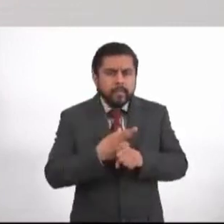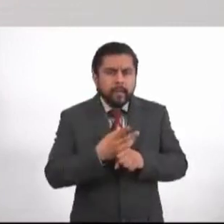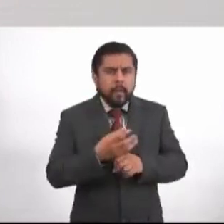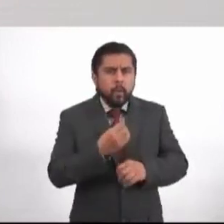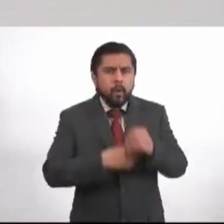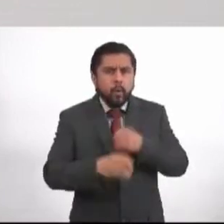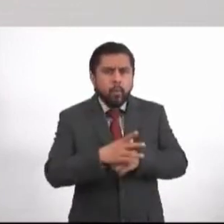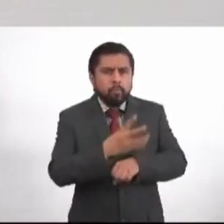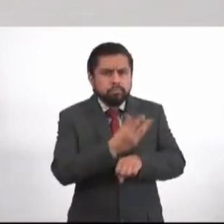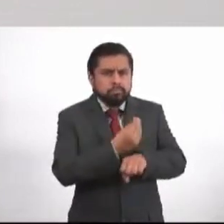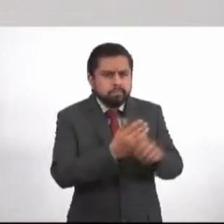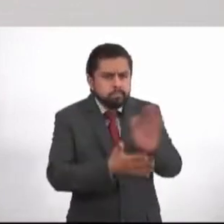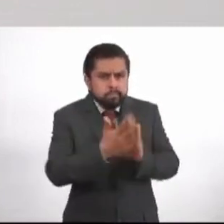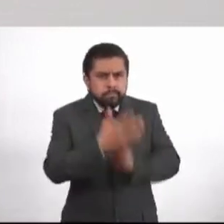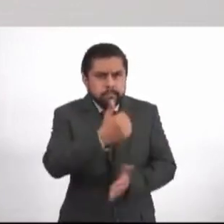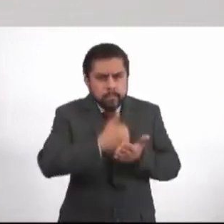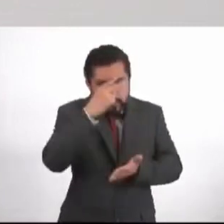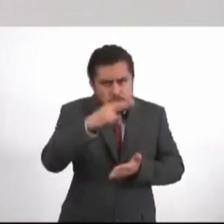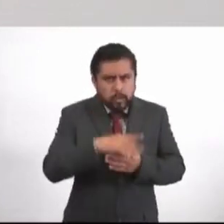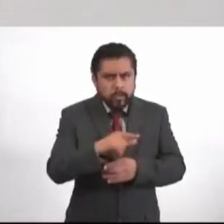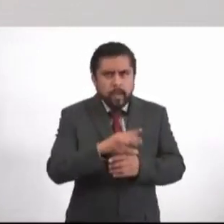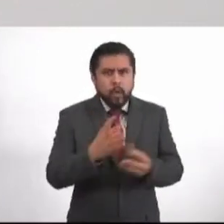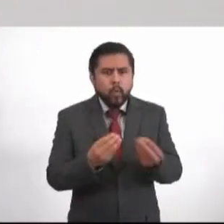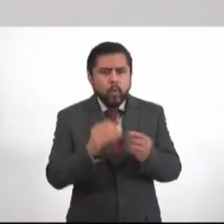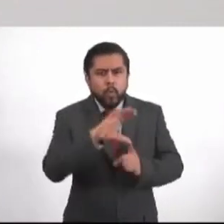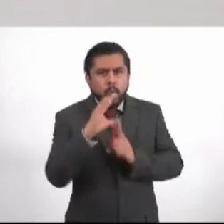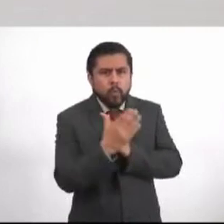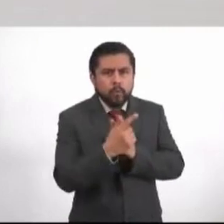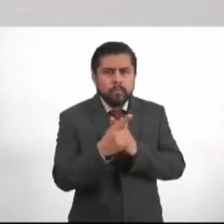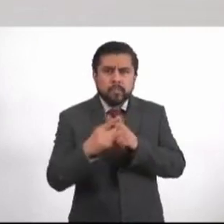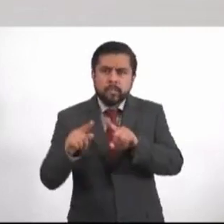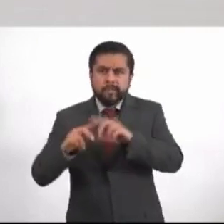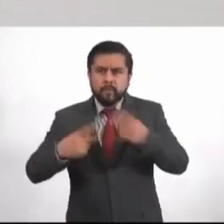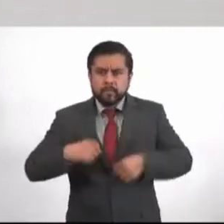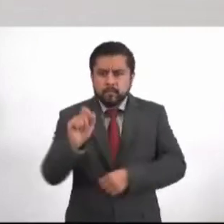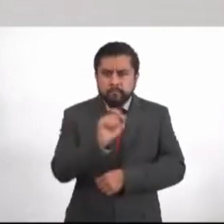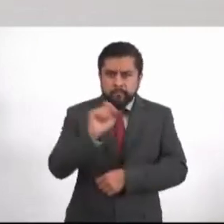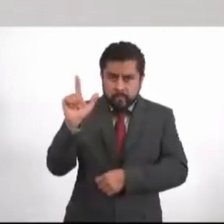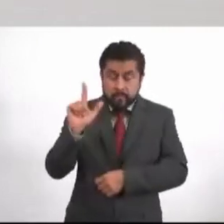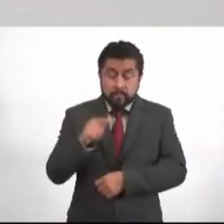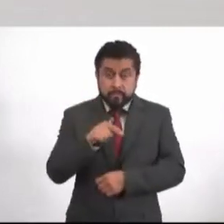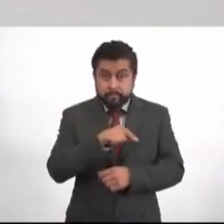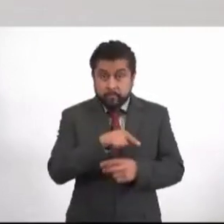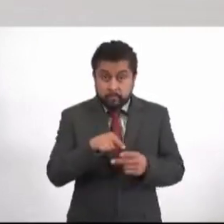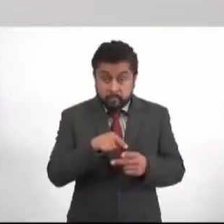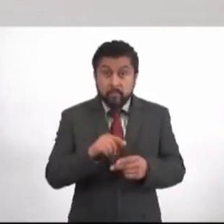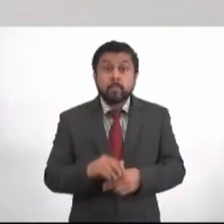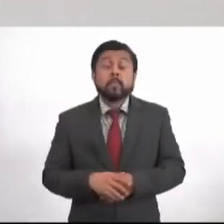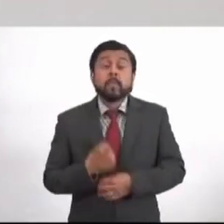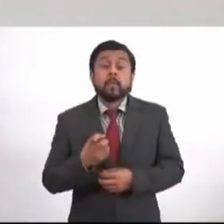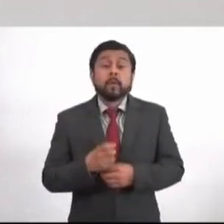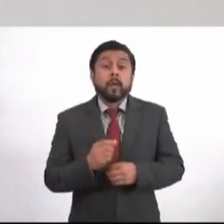asunto fundamentalmente estructural, con esta Comisión Técnica de varios expertos y